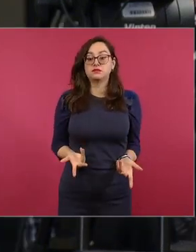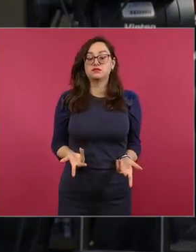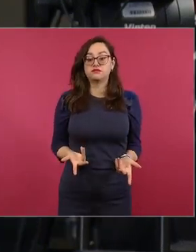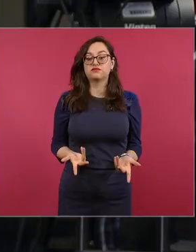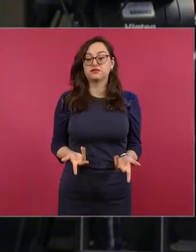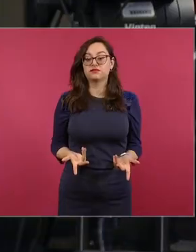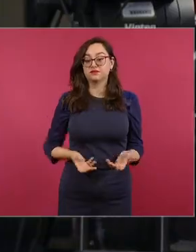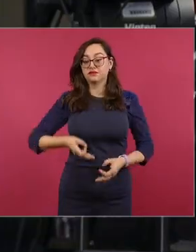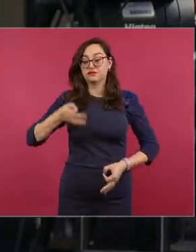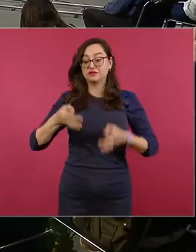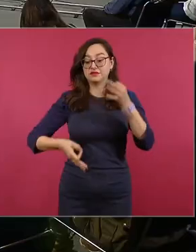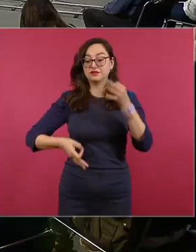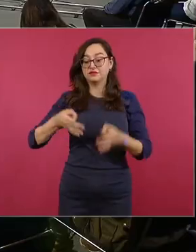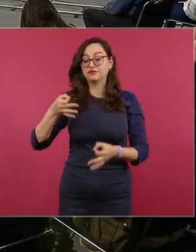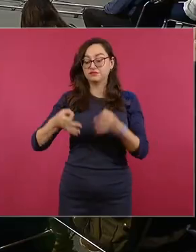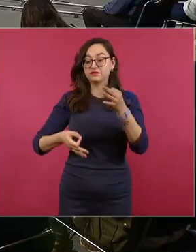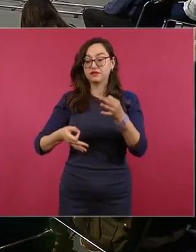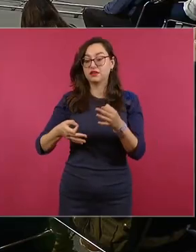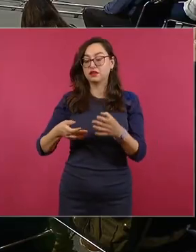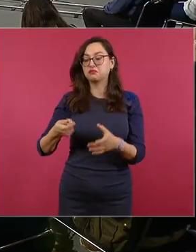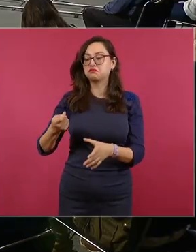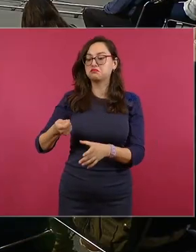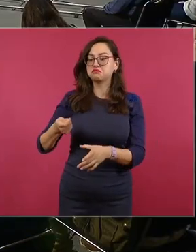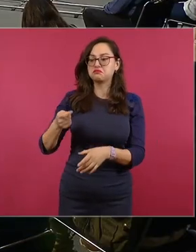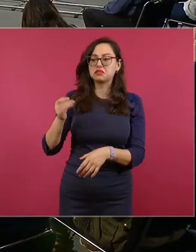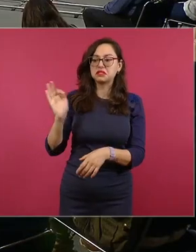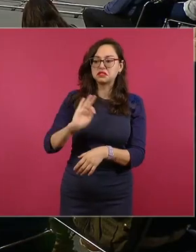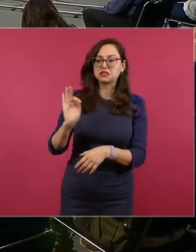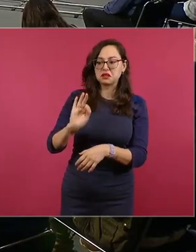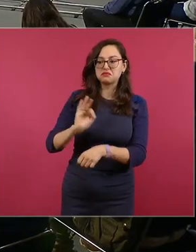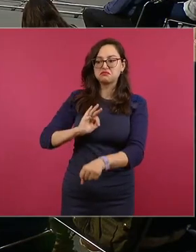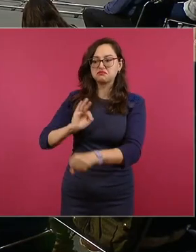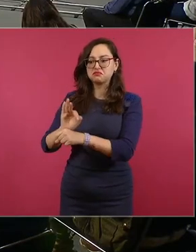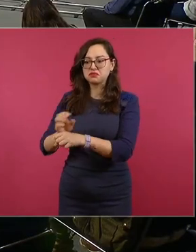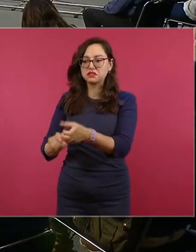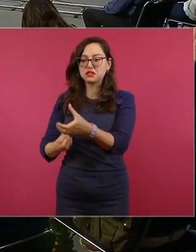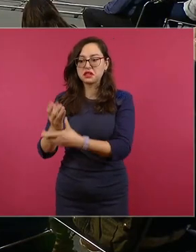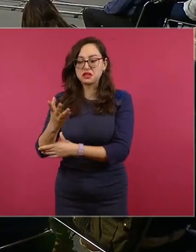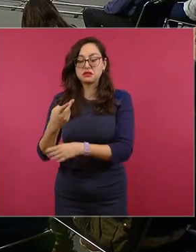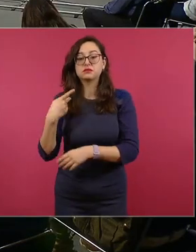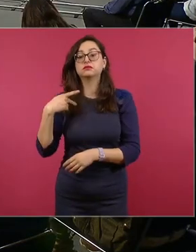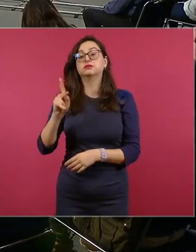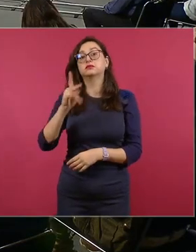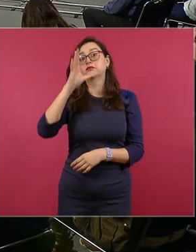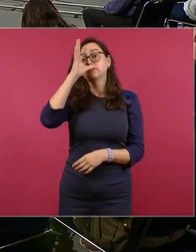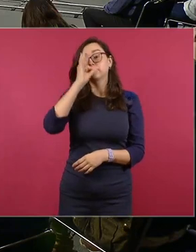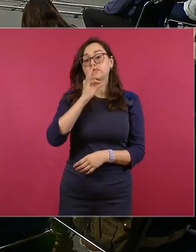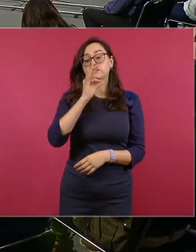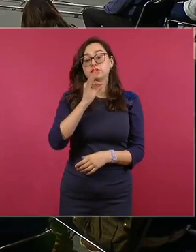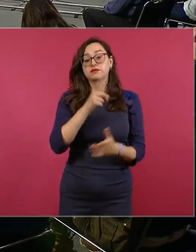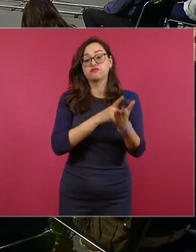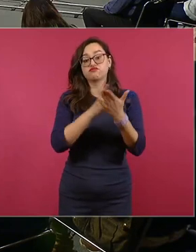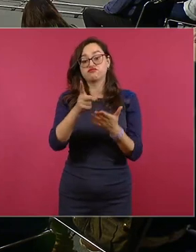pero tenían que presentar una carpeta por parte de Derechos Humanos, pero el director de esta allá en Naucalpan